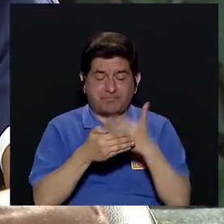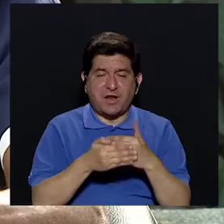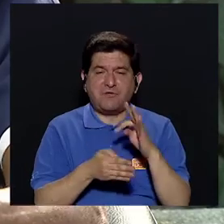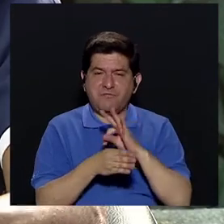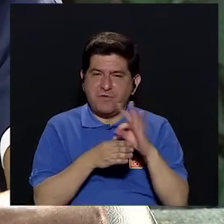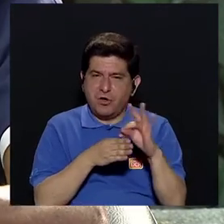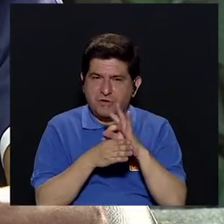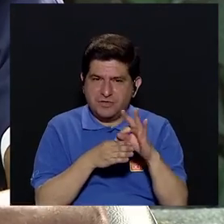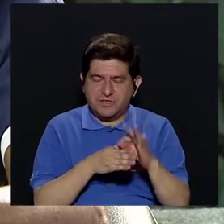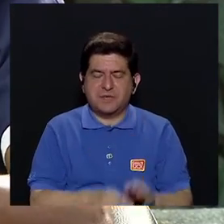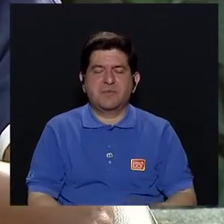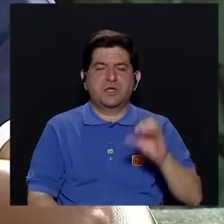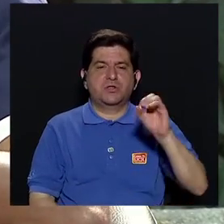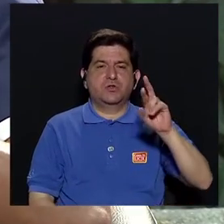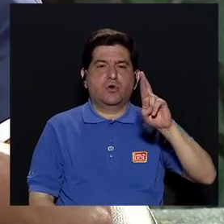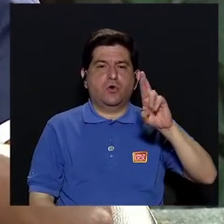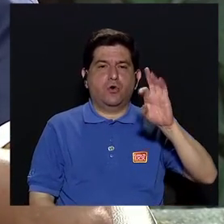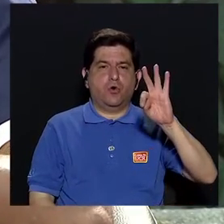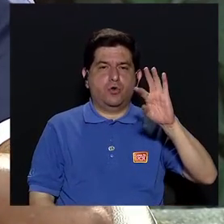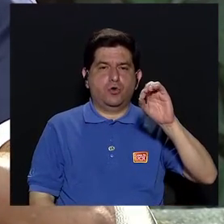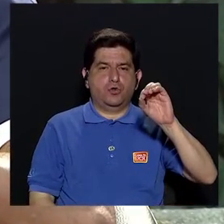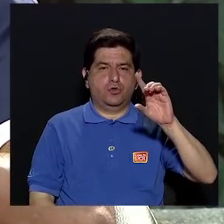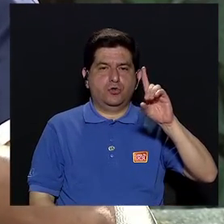previamente de un tratamiento de ortodoncia.